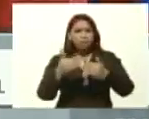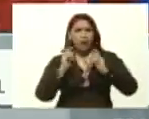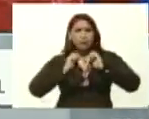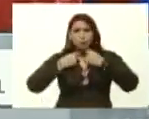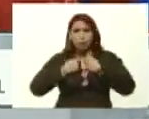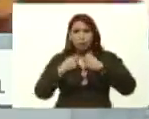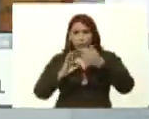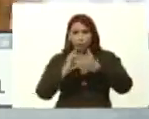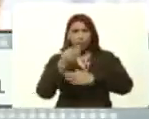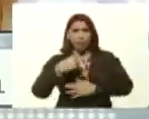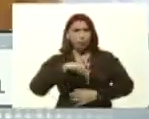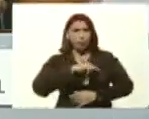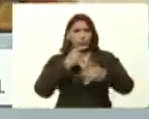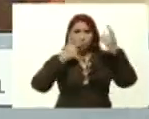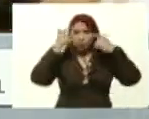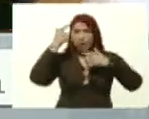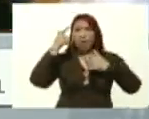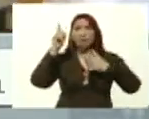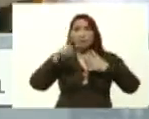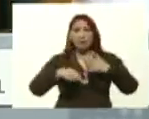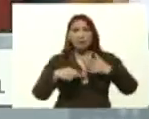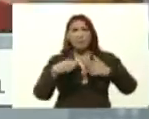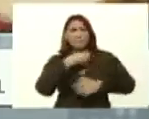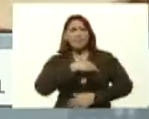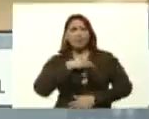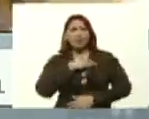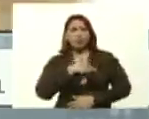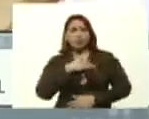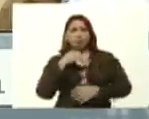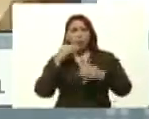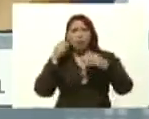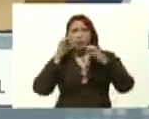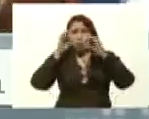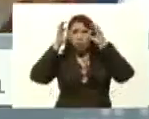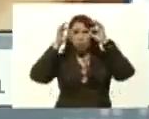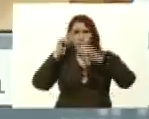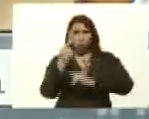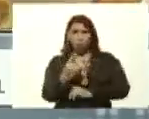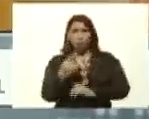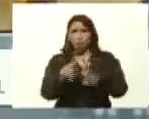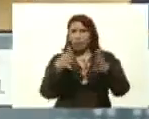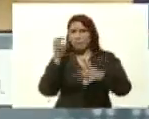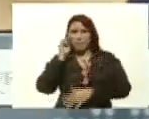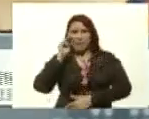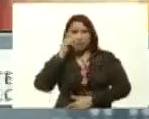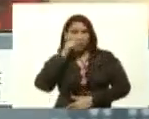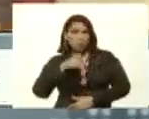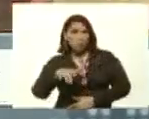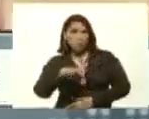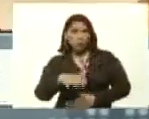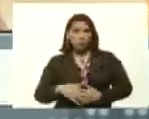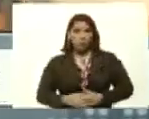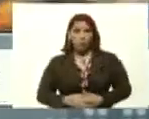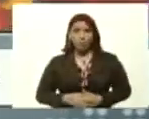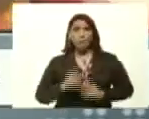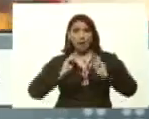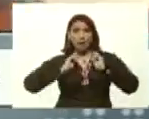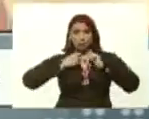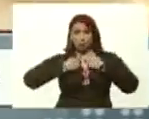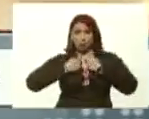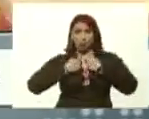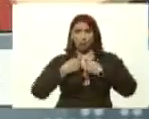nuestro comandante Chávez de la misión Robinson 1, gran alfabetizador, gran maestro del pueblo. Aristóbulo,